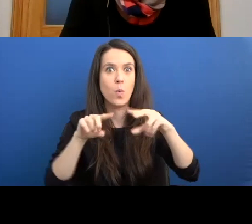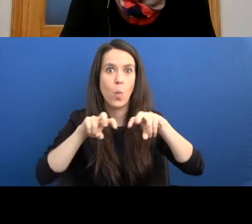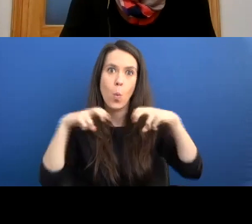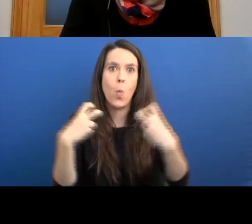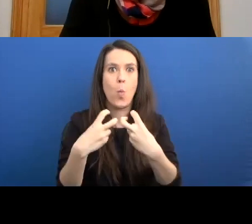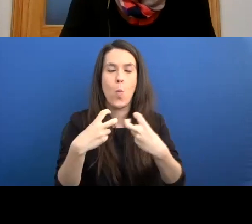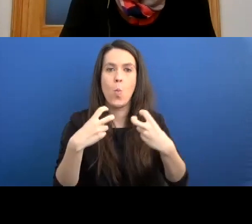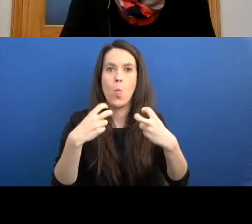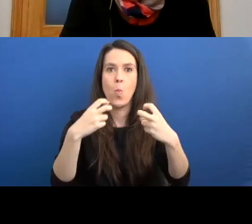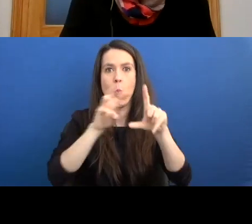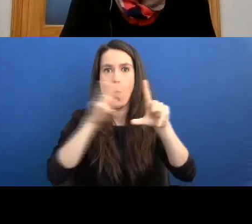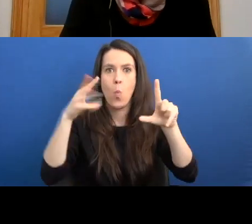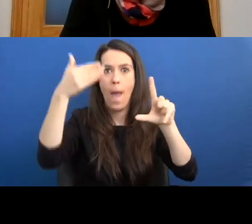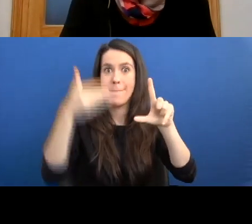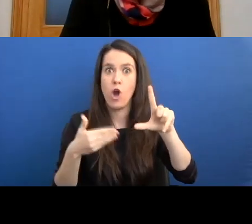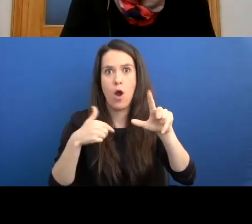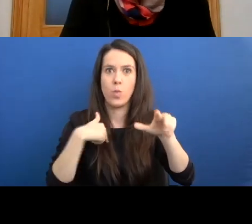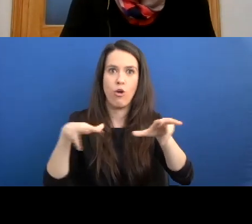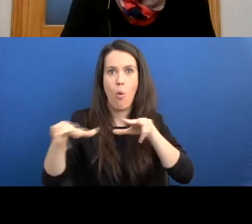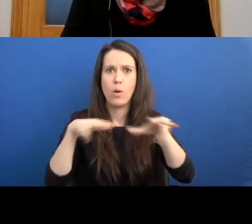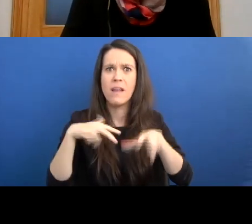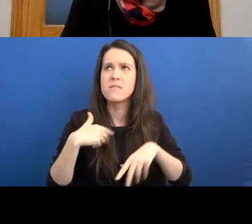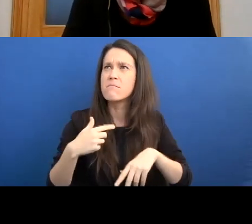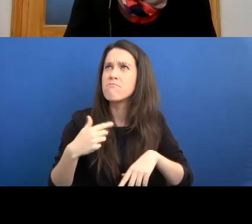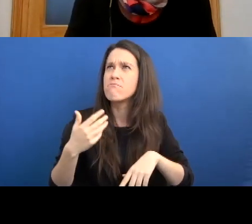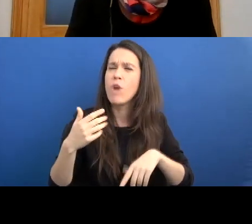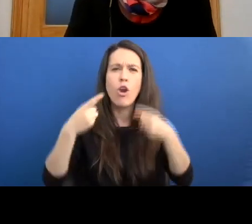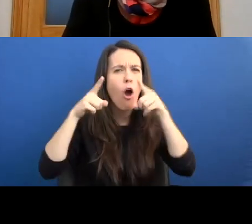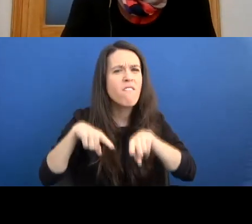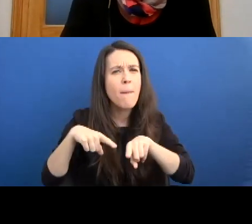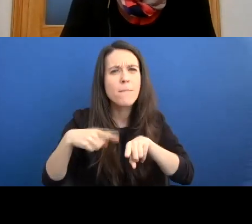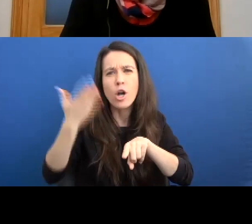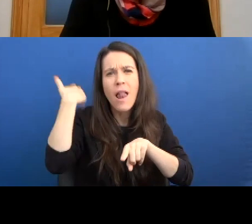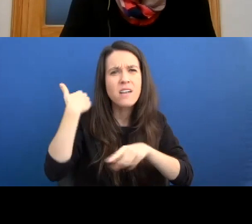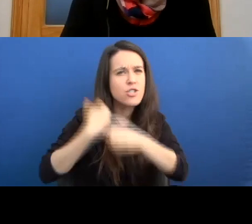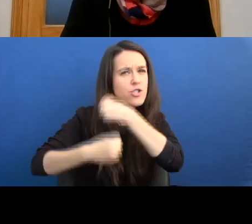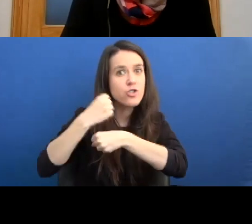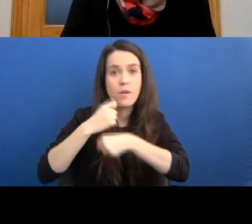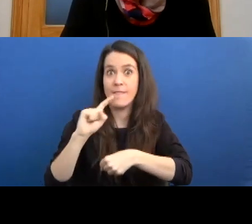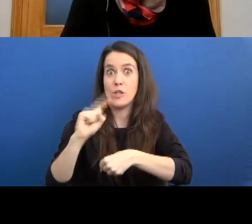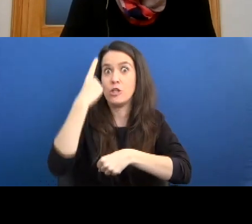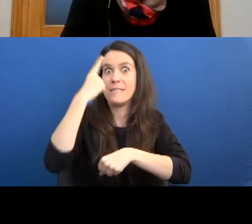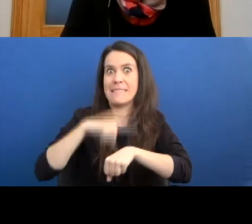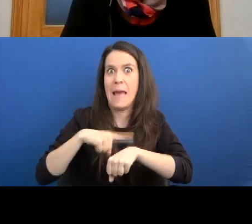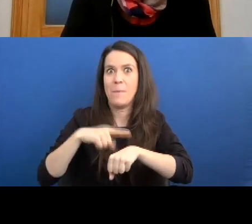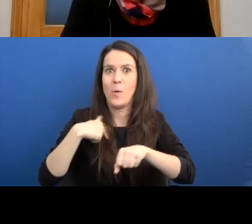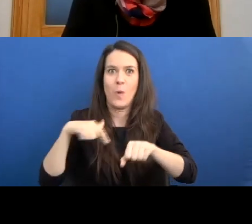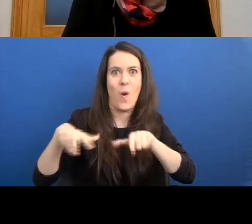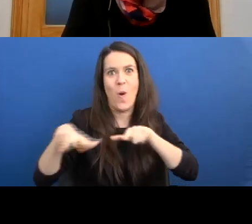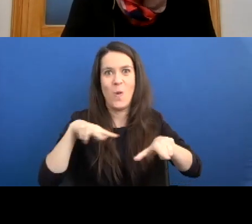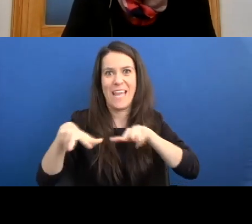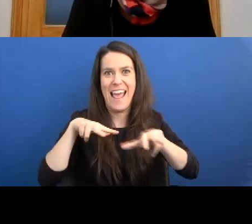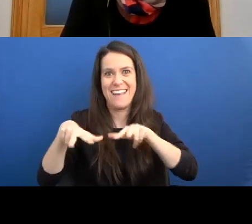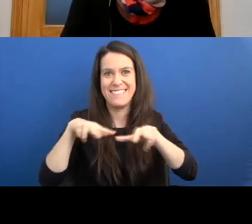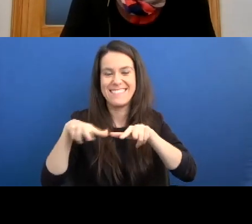Este es el segundo webinario que hemos organizado. Primeramente, en noviembre del año pasado, tuvimos la